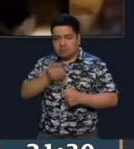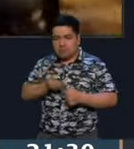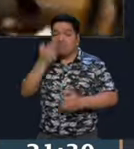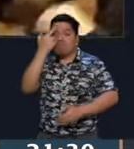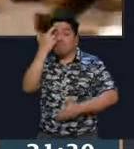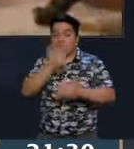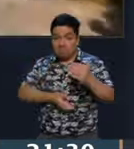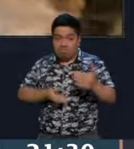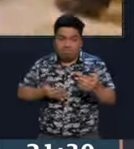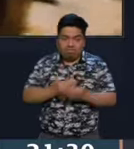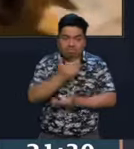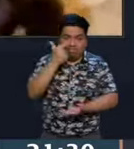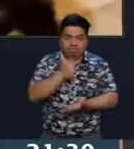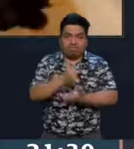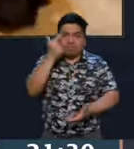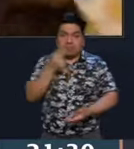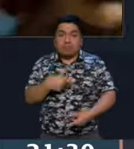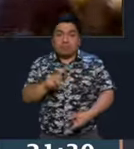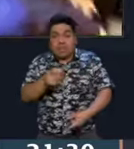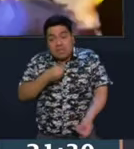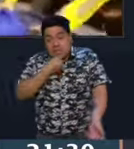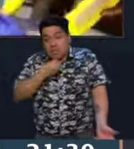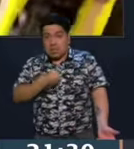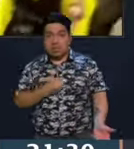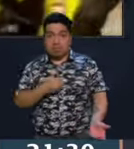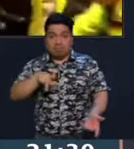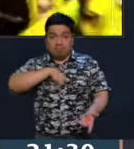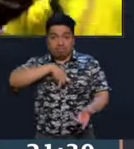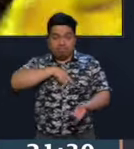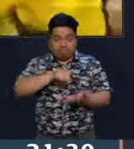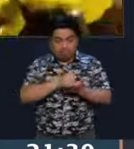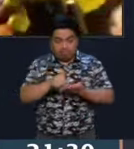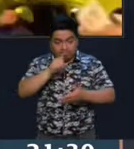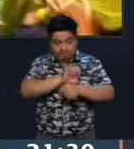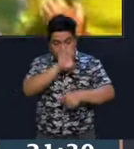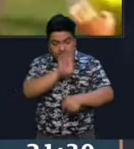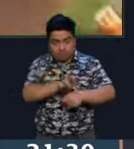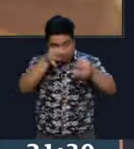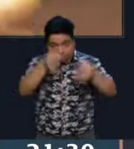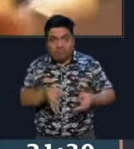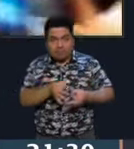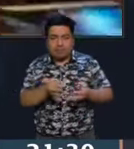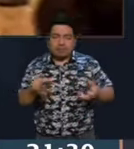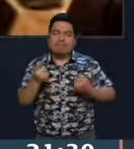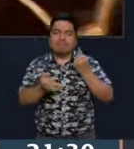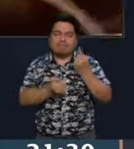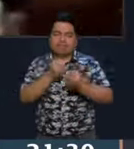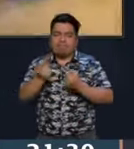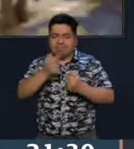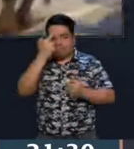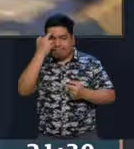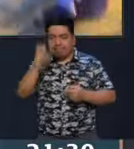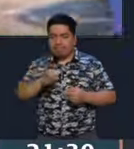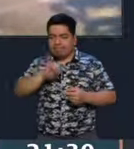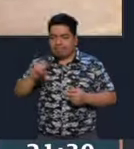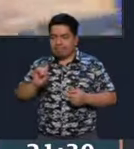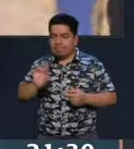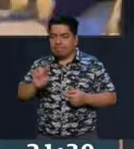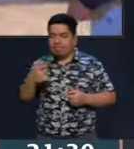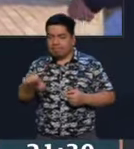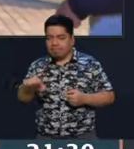envalentonados, pero reconociendo en sus propias contradicciones que sí cometieron una flagrante violación, pero dicen, teníamos que hacer